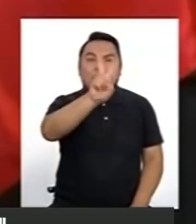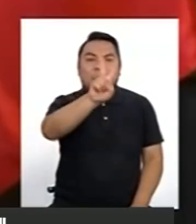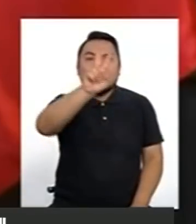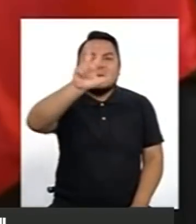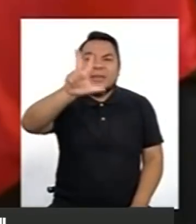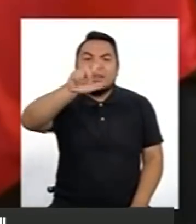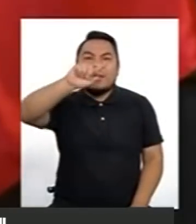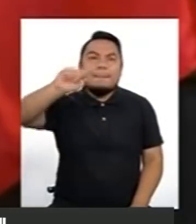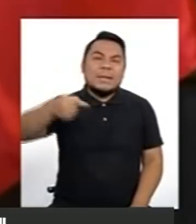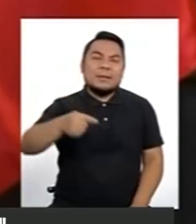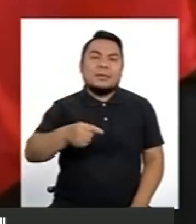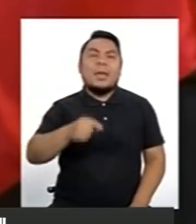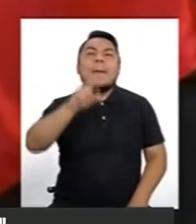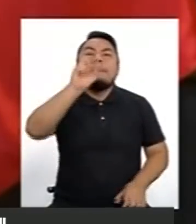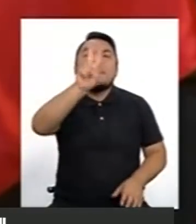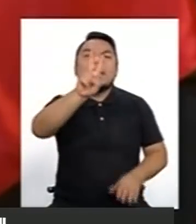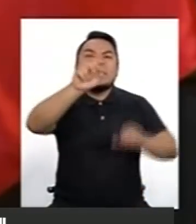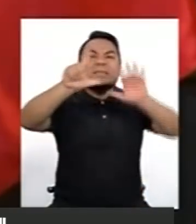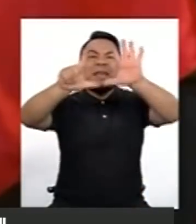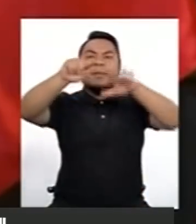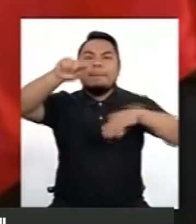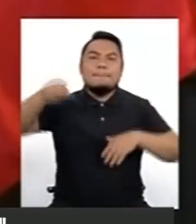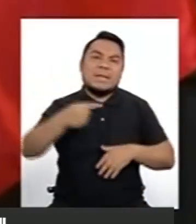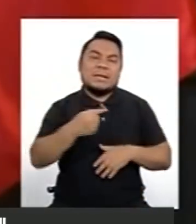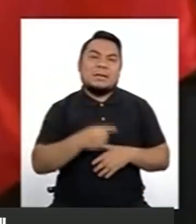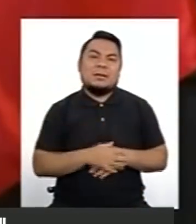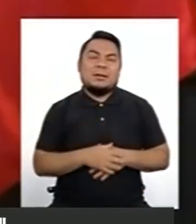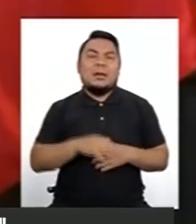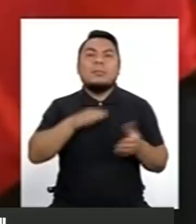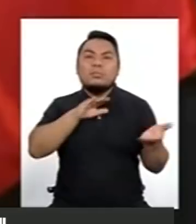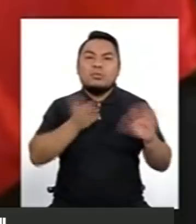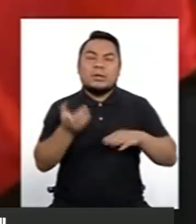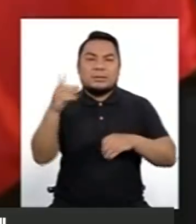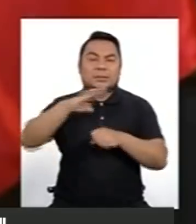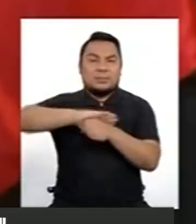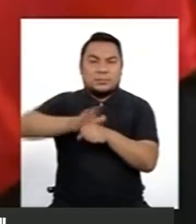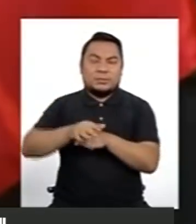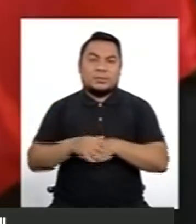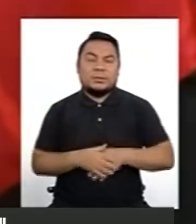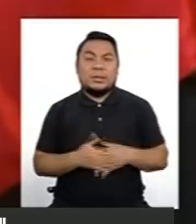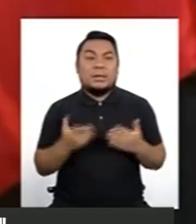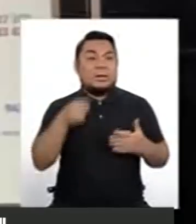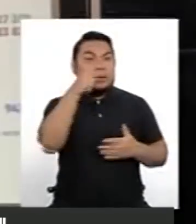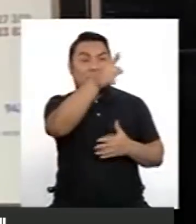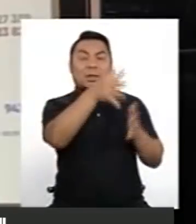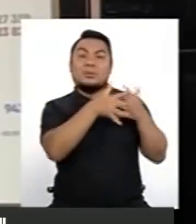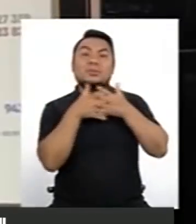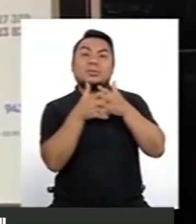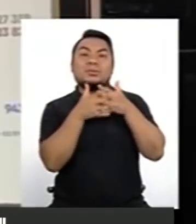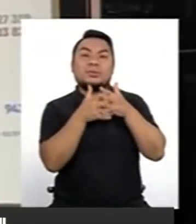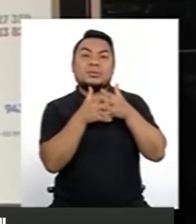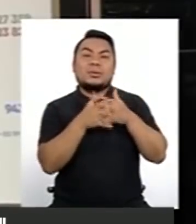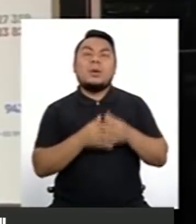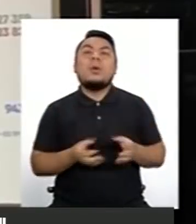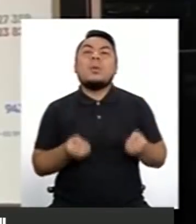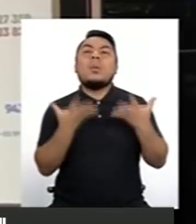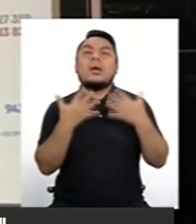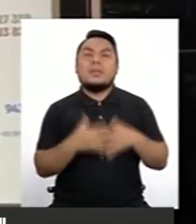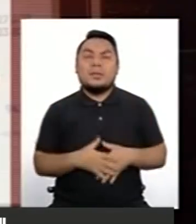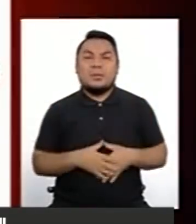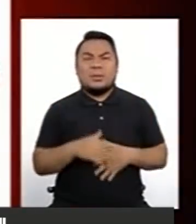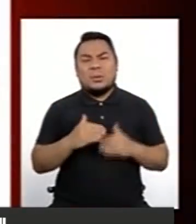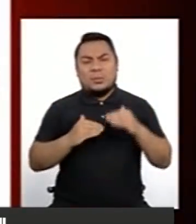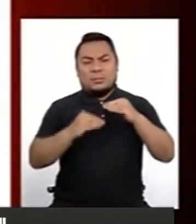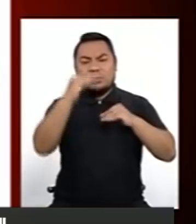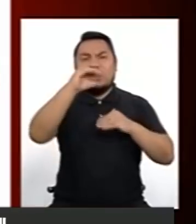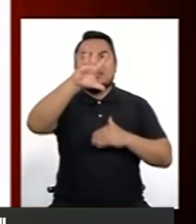23.000, 27.000 casos de muerte por COVID y Estados Unidos está por encima de